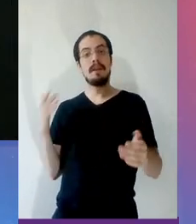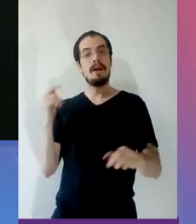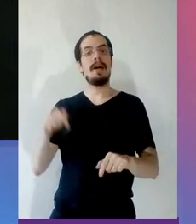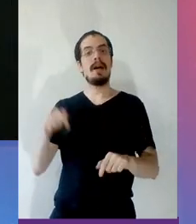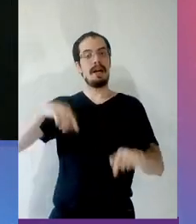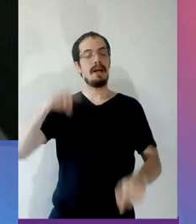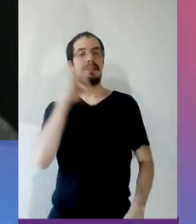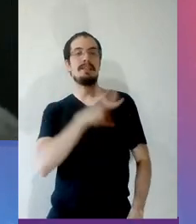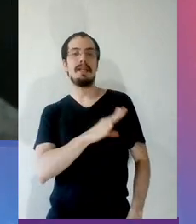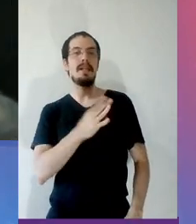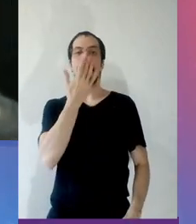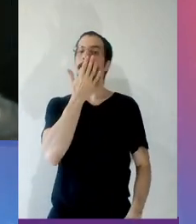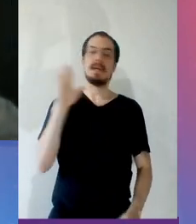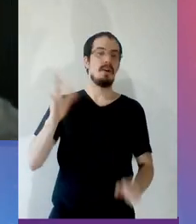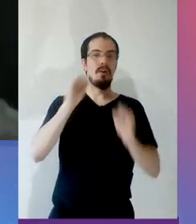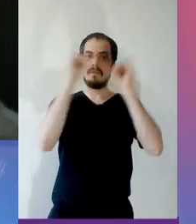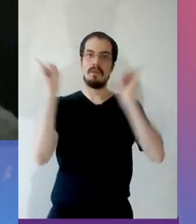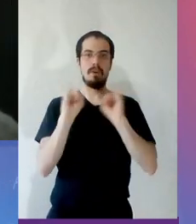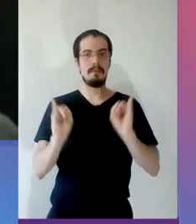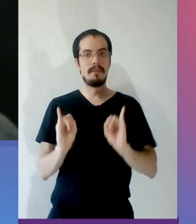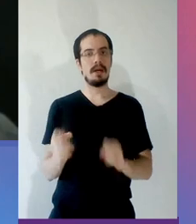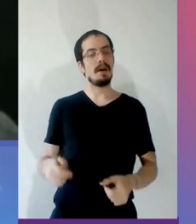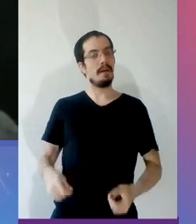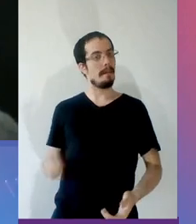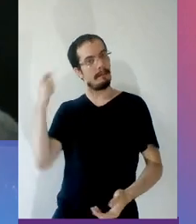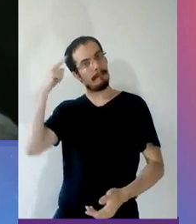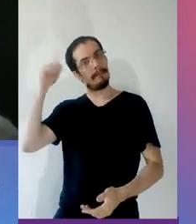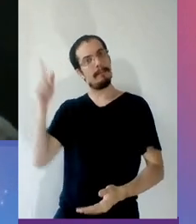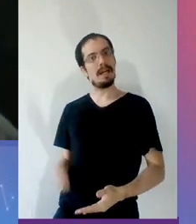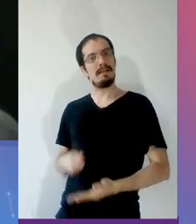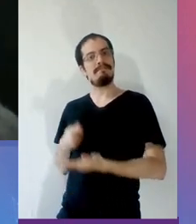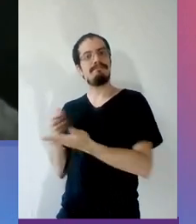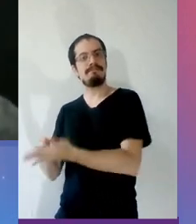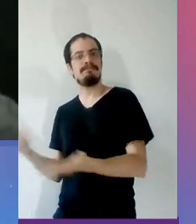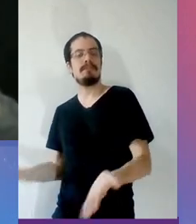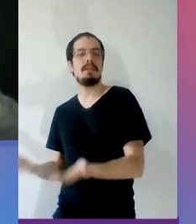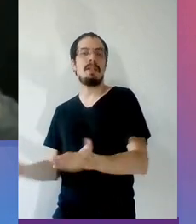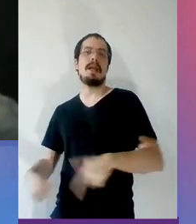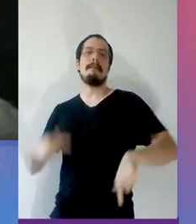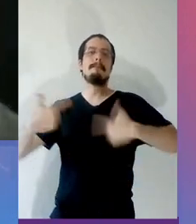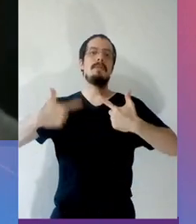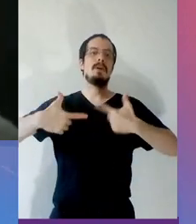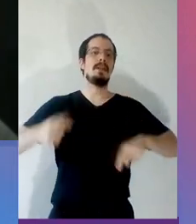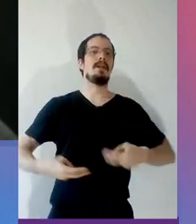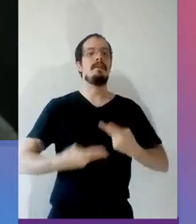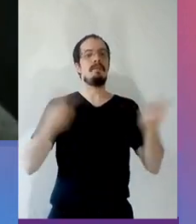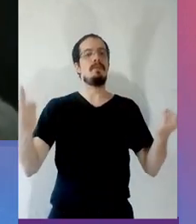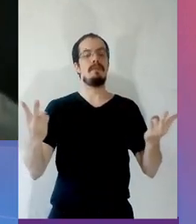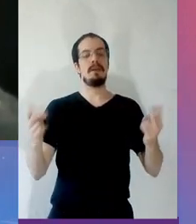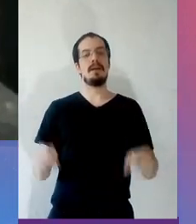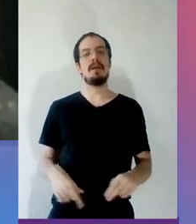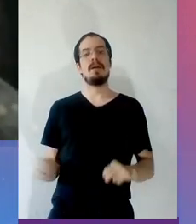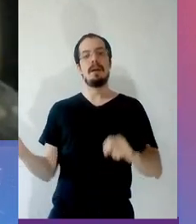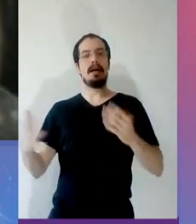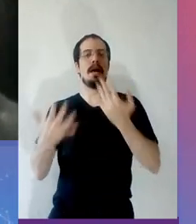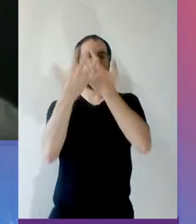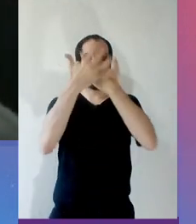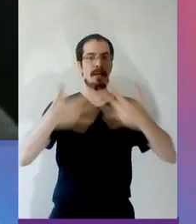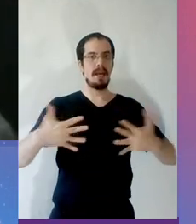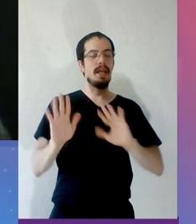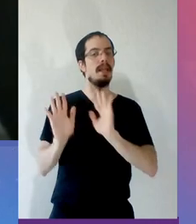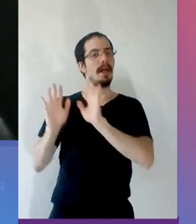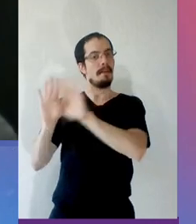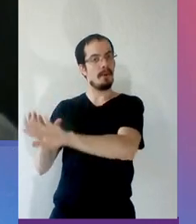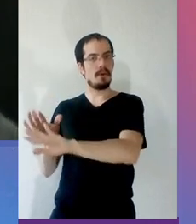mejores resultados en su inversión en políticas públicas, en redes de apoyo, en